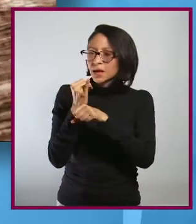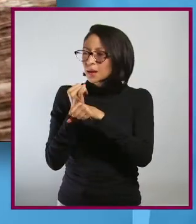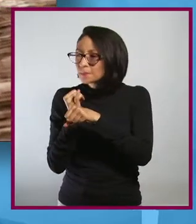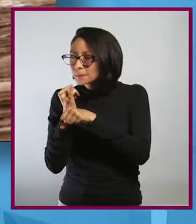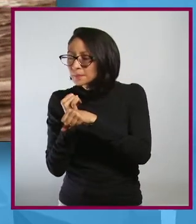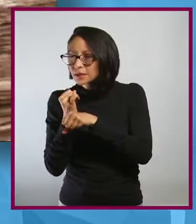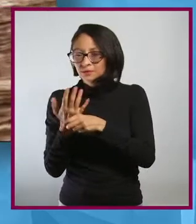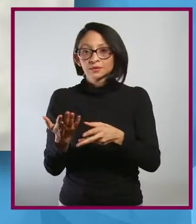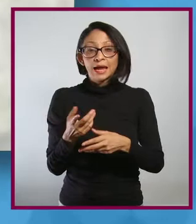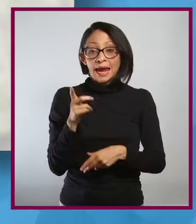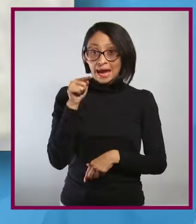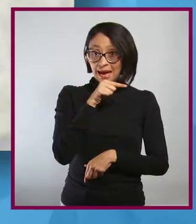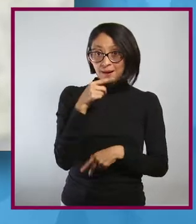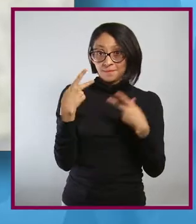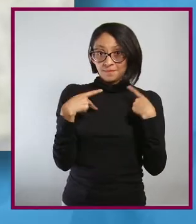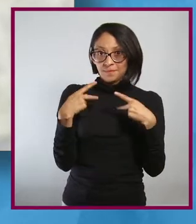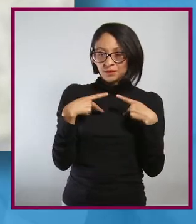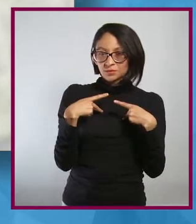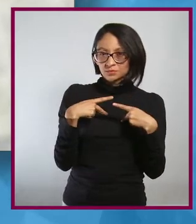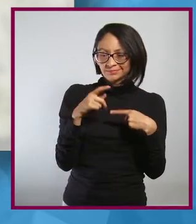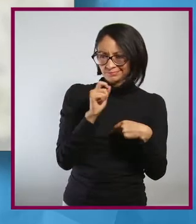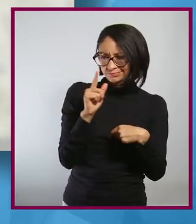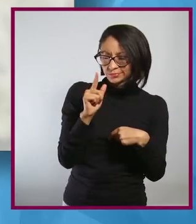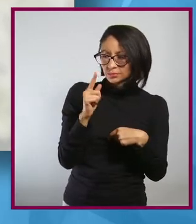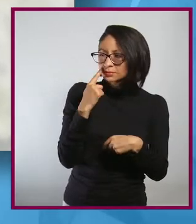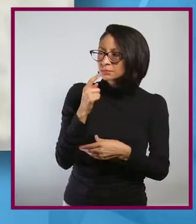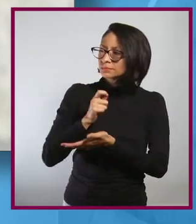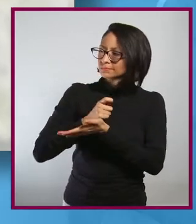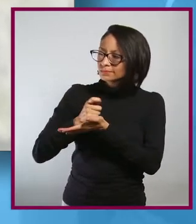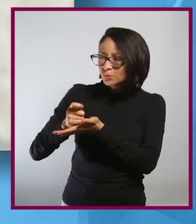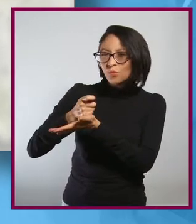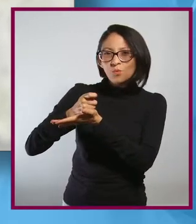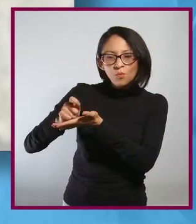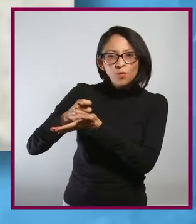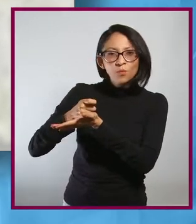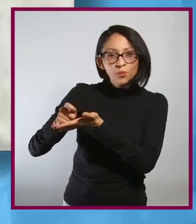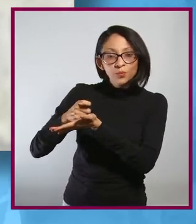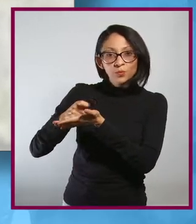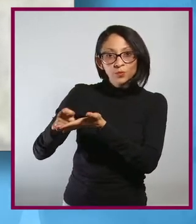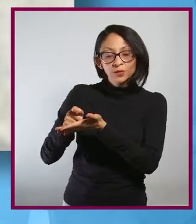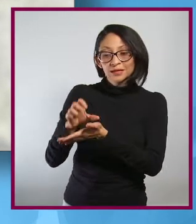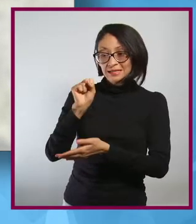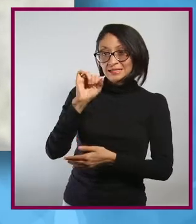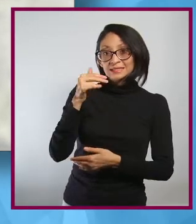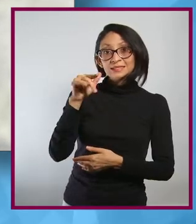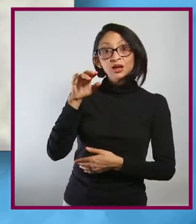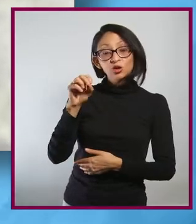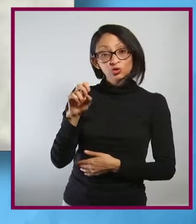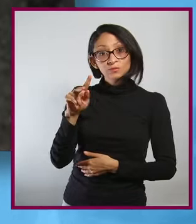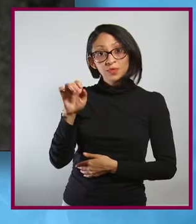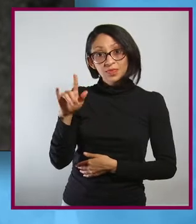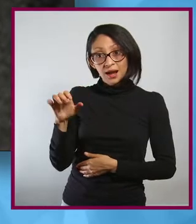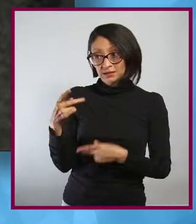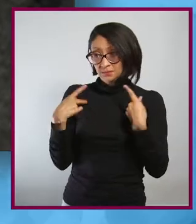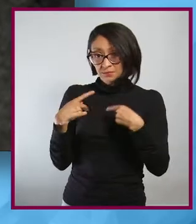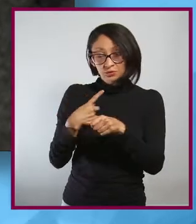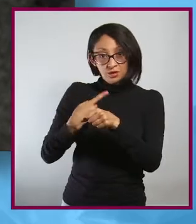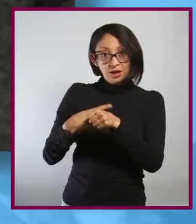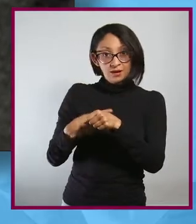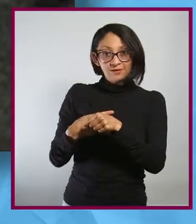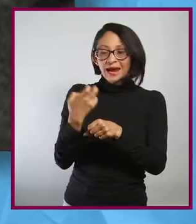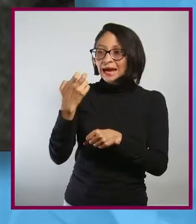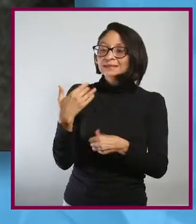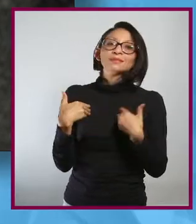e indagaciones, Hipócrates vio la necesidad de escribir puntualmente los signos vitales de los enfermos y